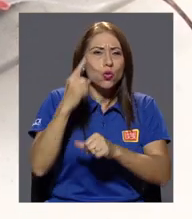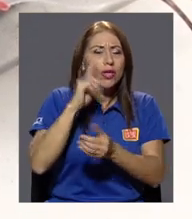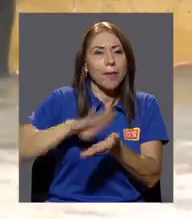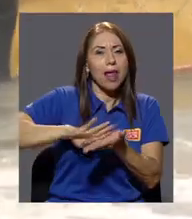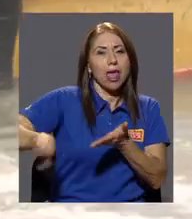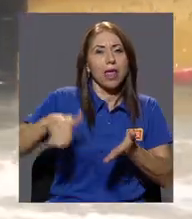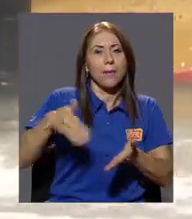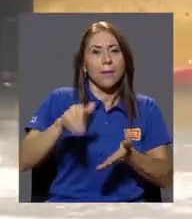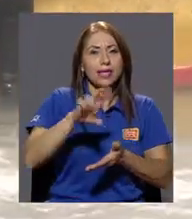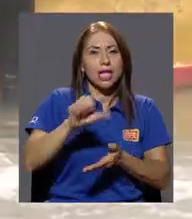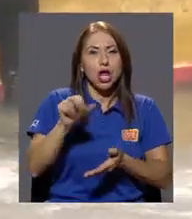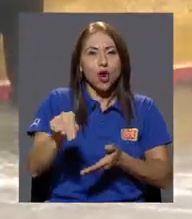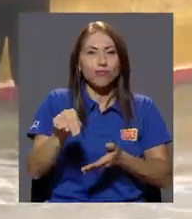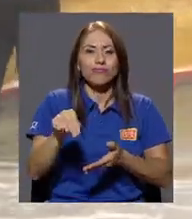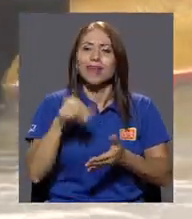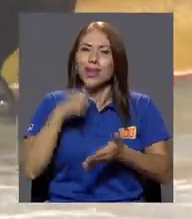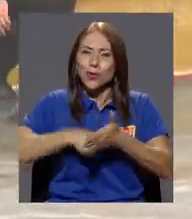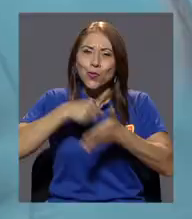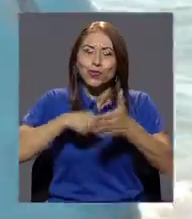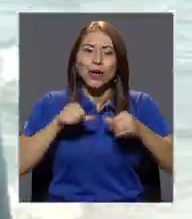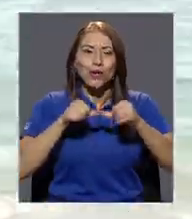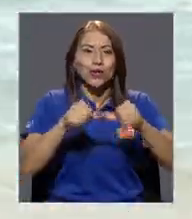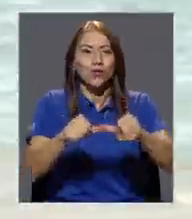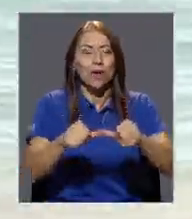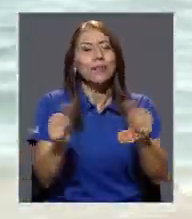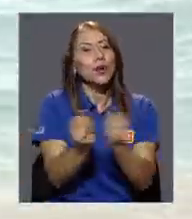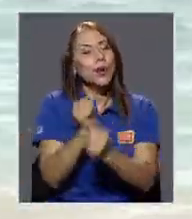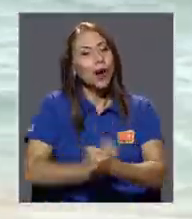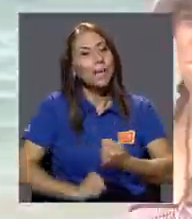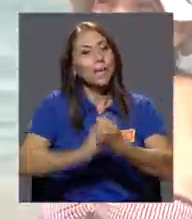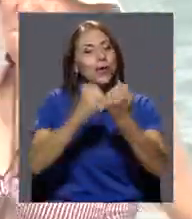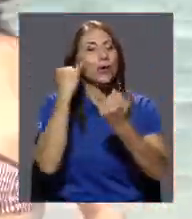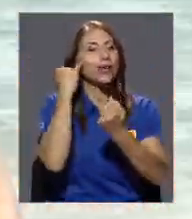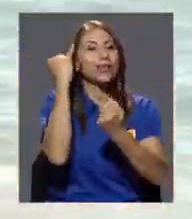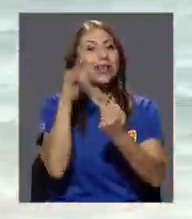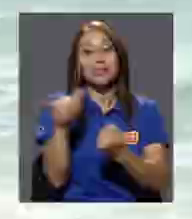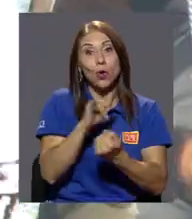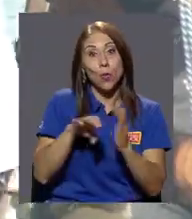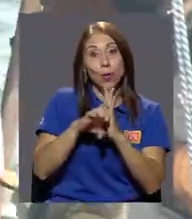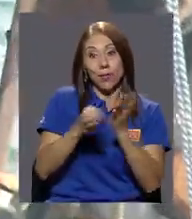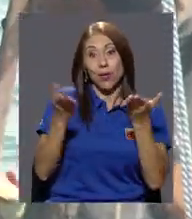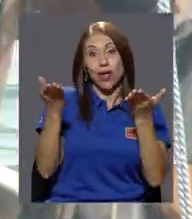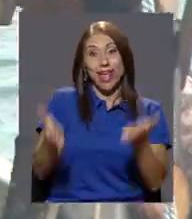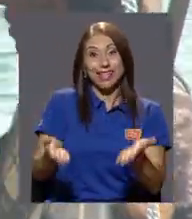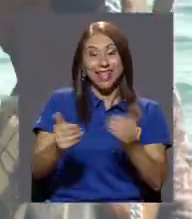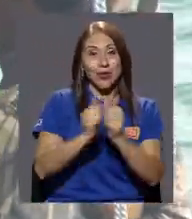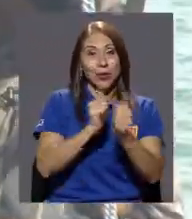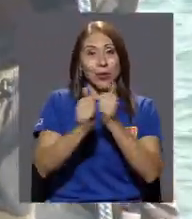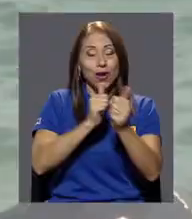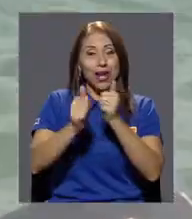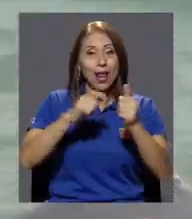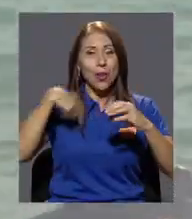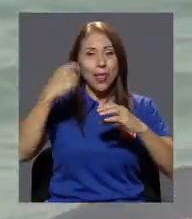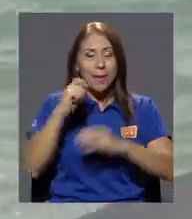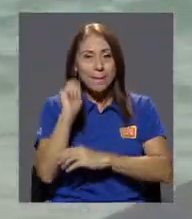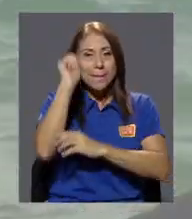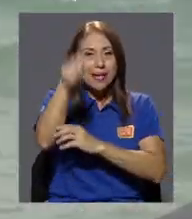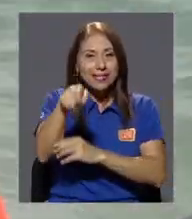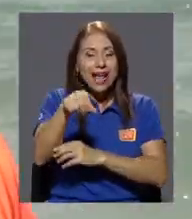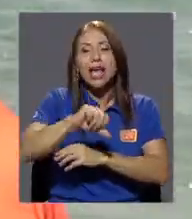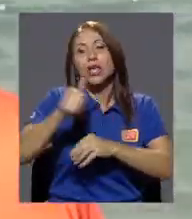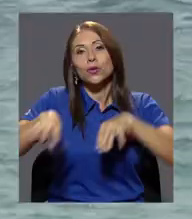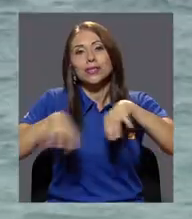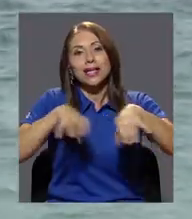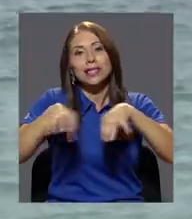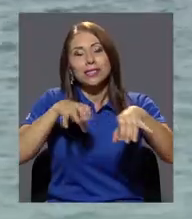león continúa a través del apoyo a iniciativas determinantes como este torneo de pesca y otras acciones